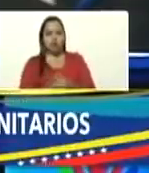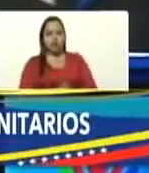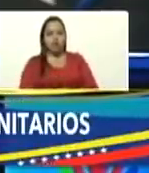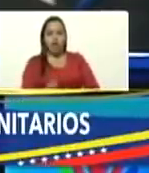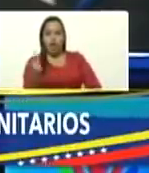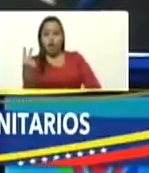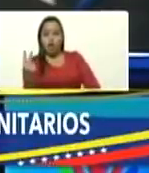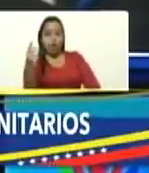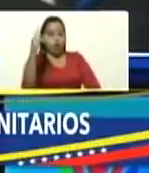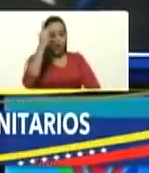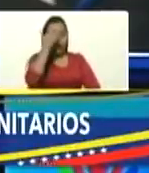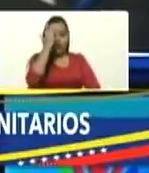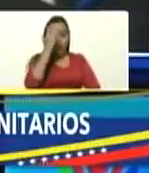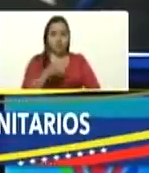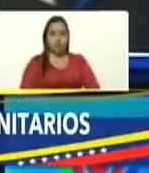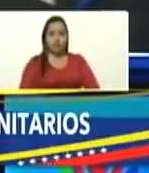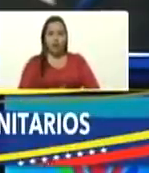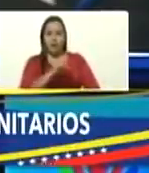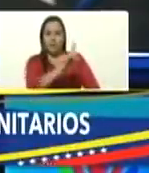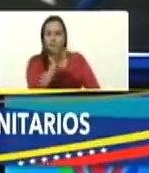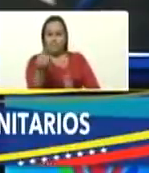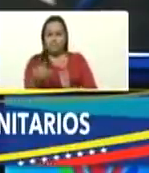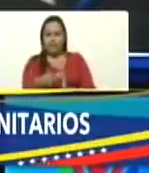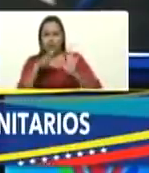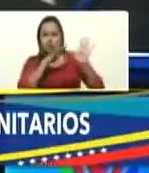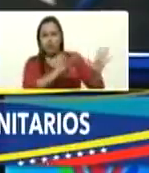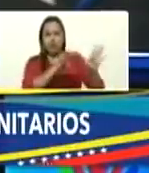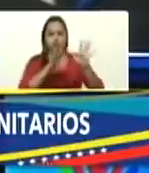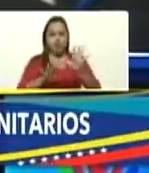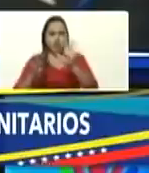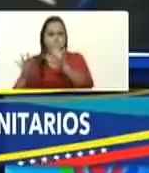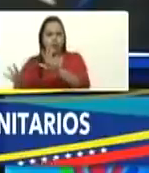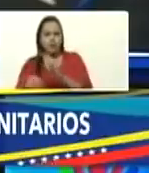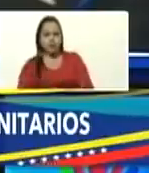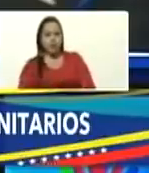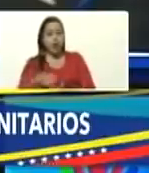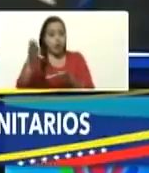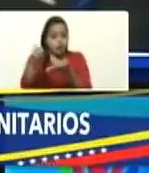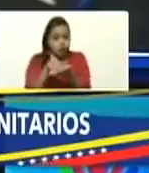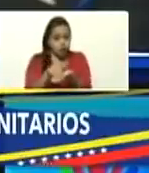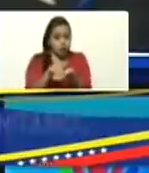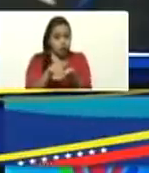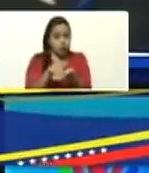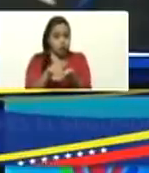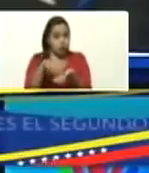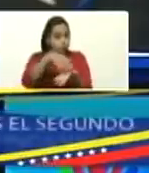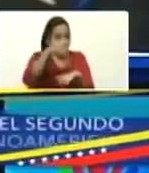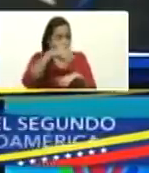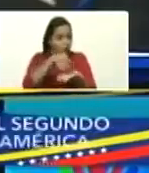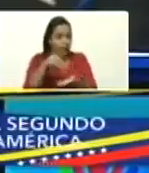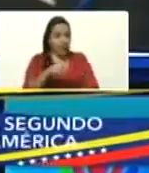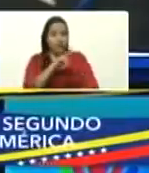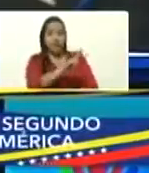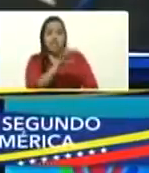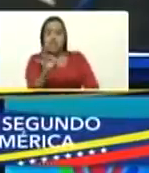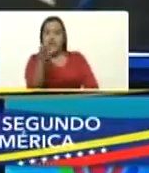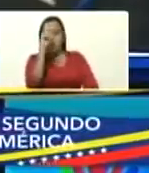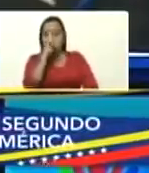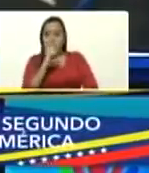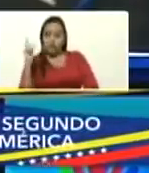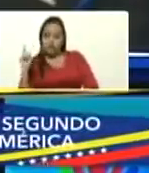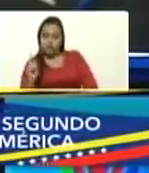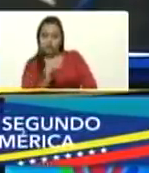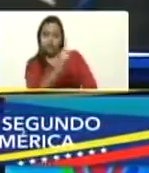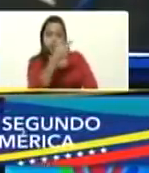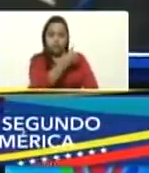2 de febrero, 1999, tomen nota, 23 años de la llegada